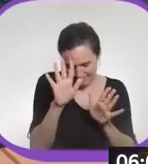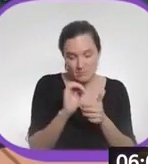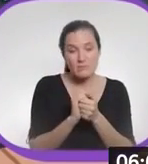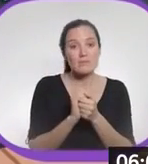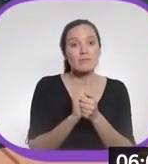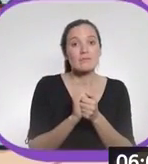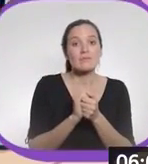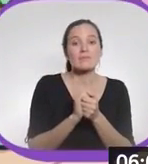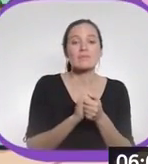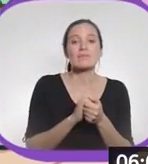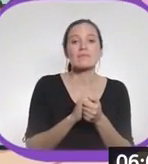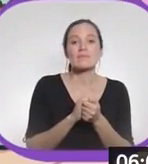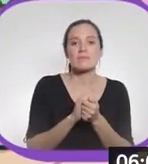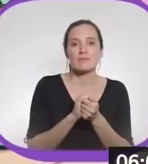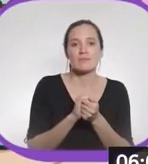un momento?